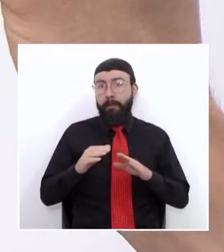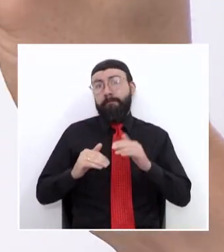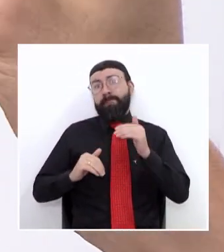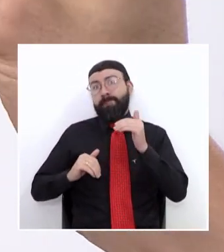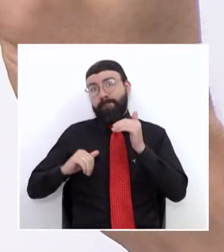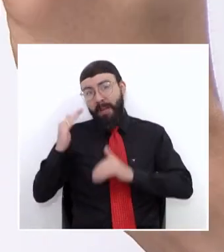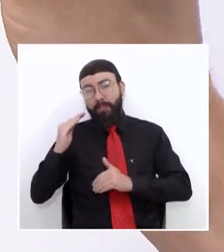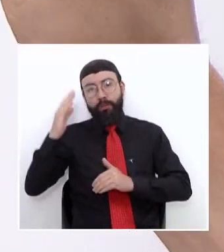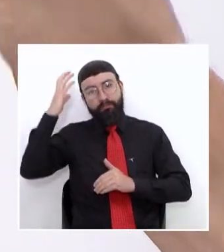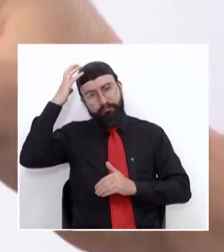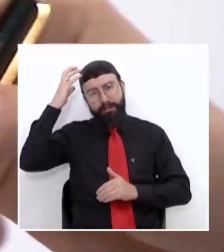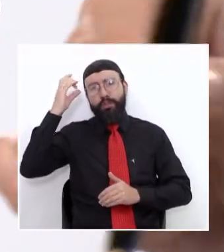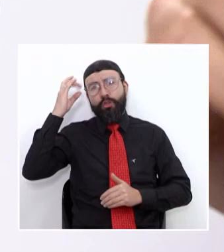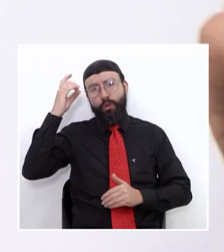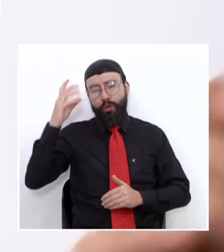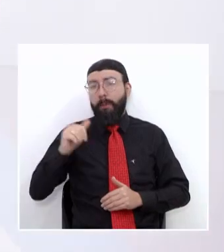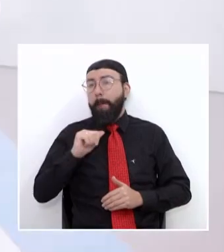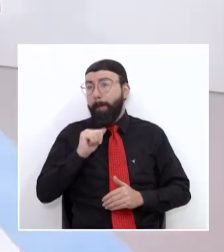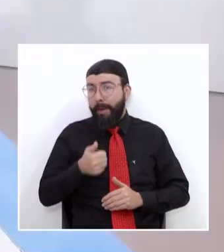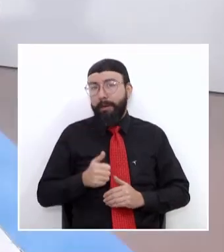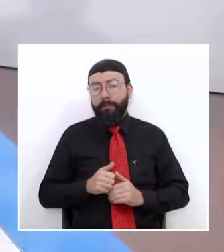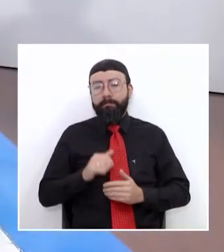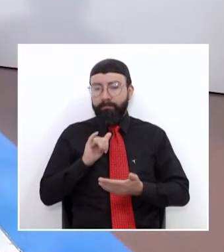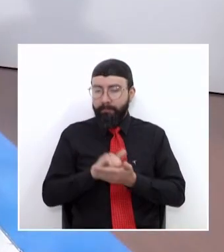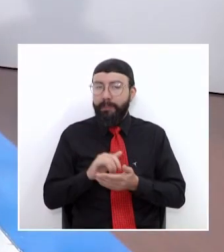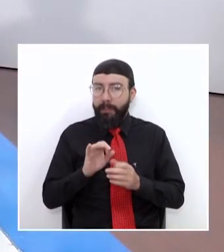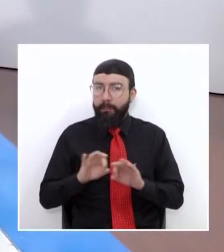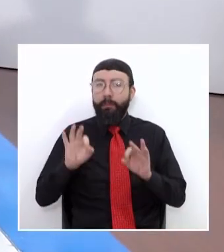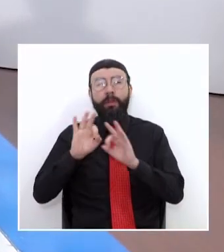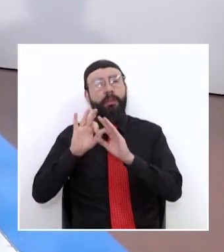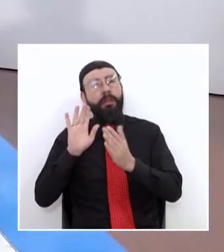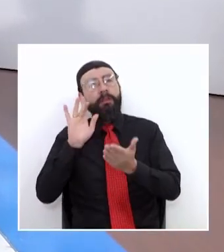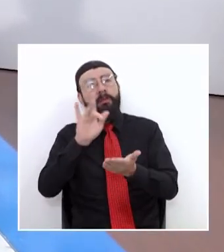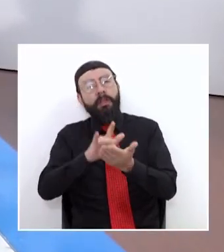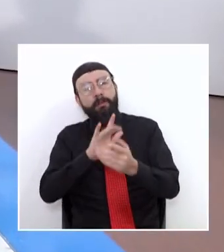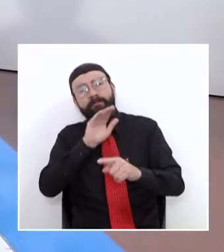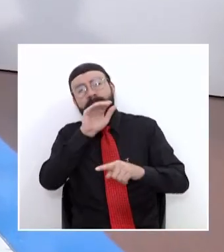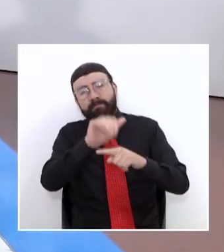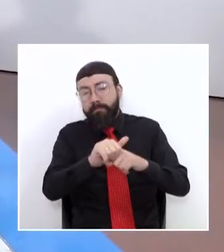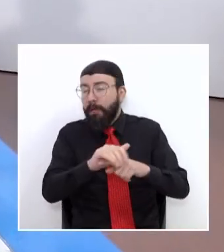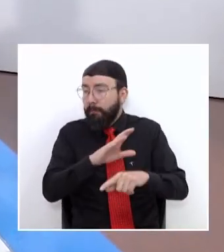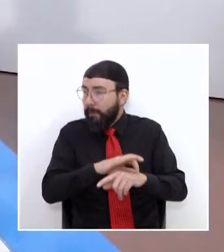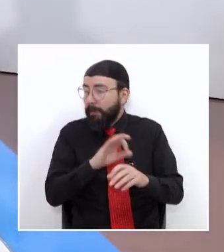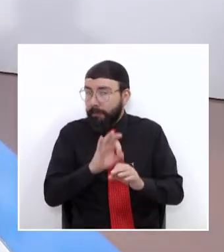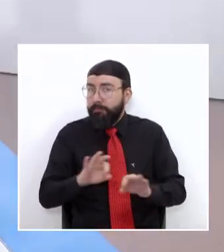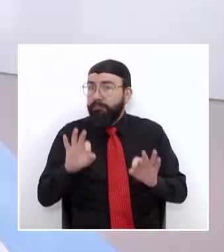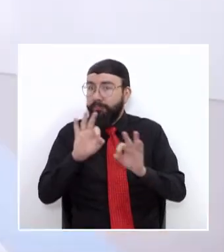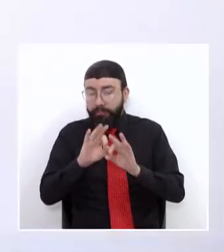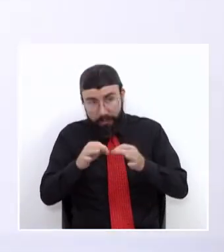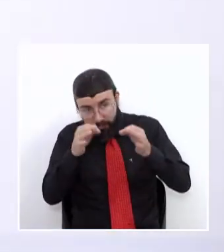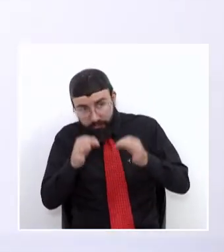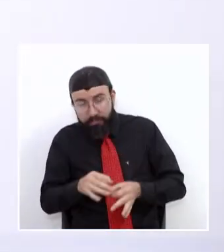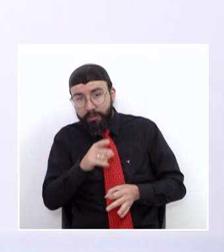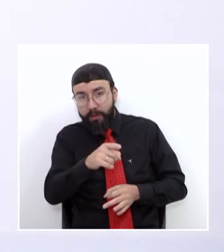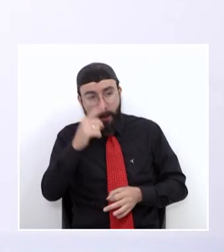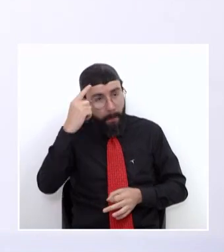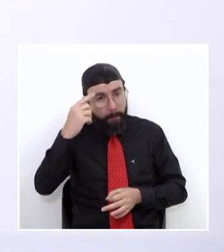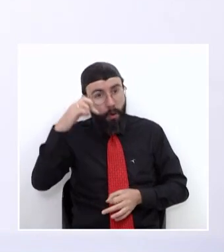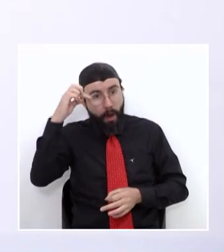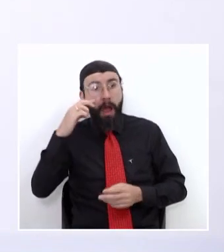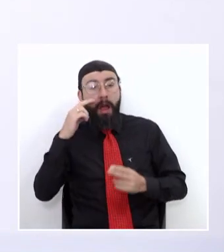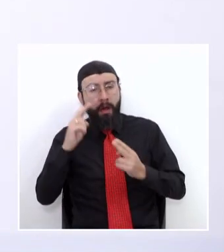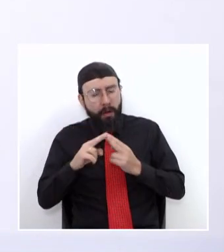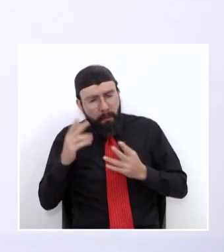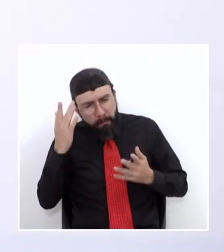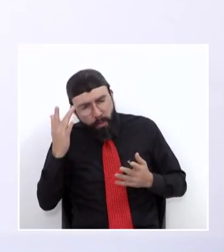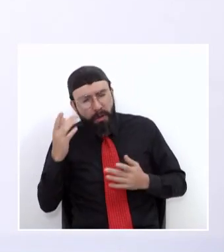el dolor Porque de son cabeza. otra causa. Por eso es la importancia de asistir a una consulta médica, Bueno, de ir a donde los profesionales para determinar el origen.